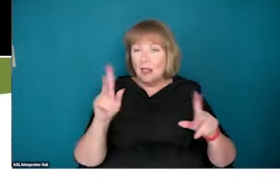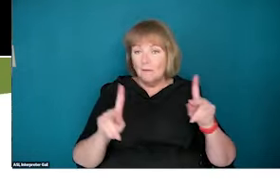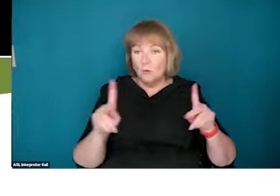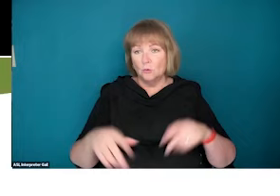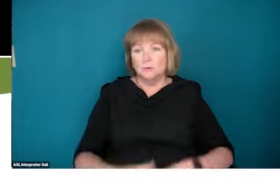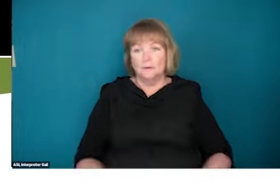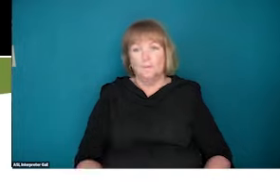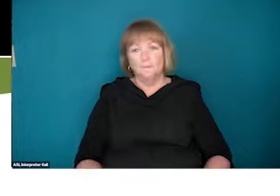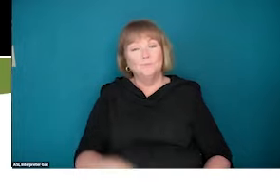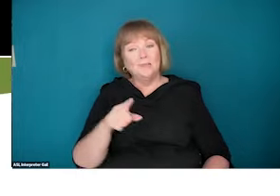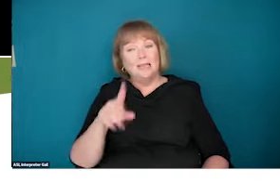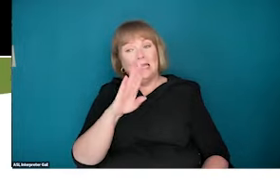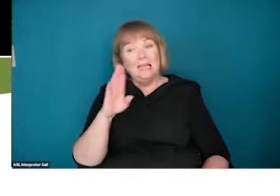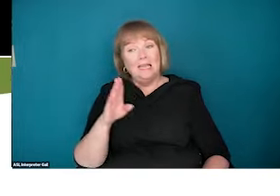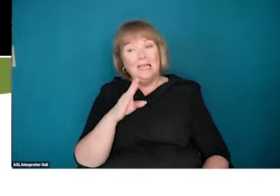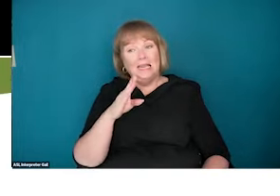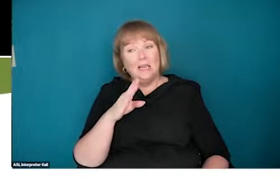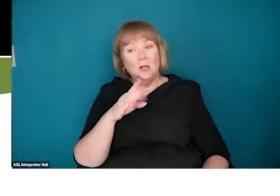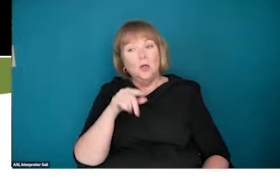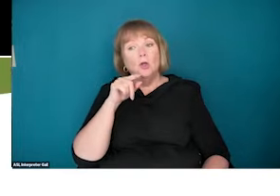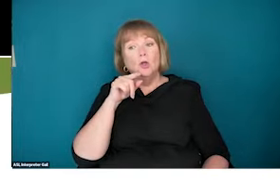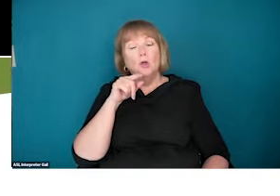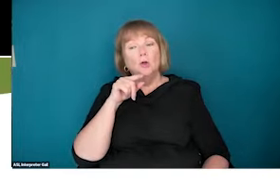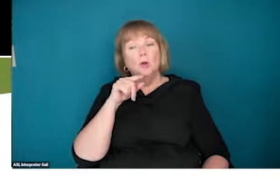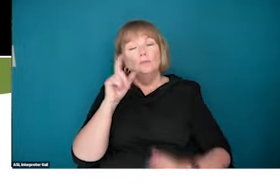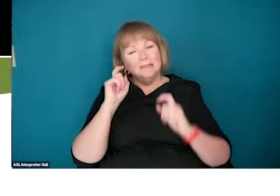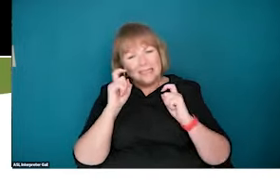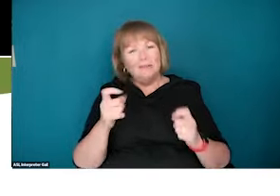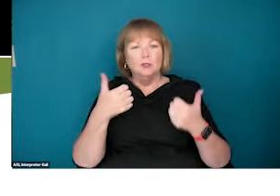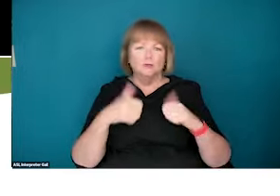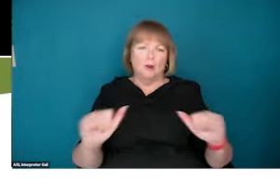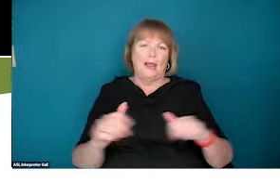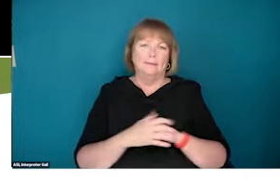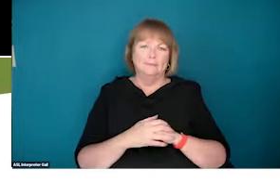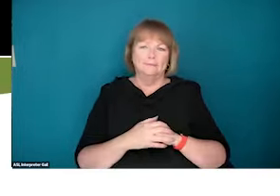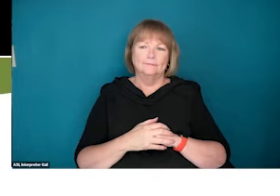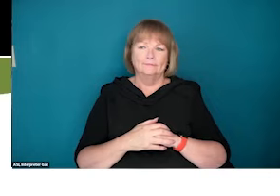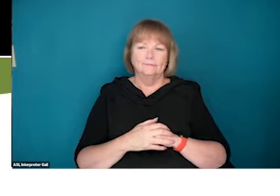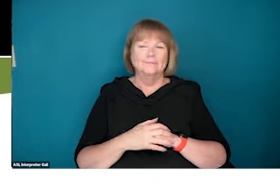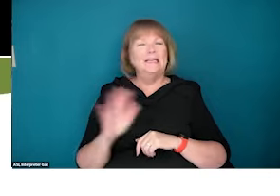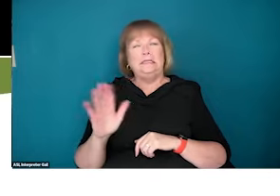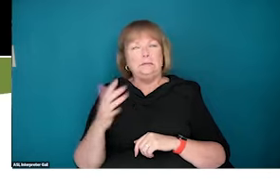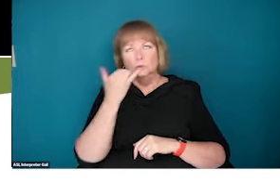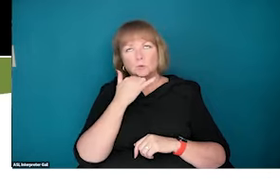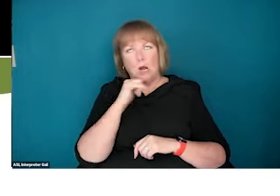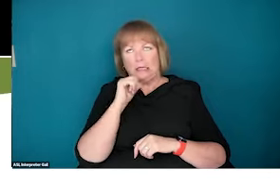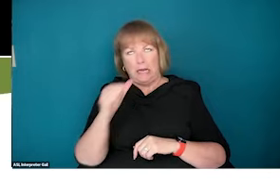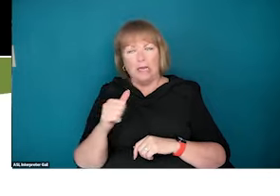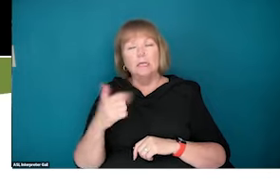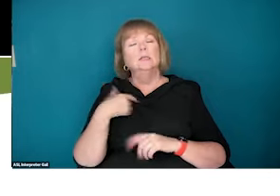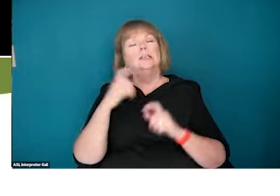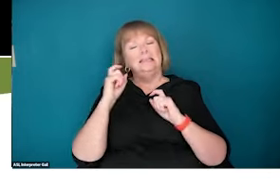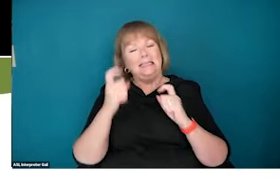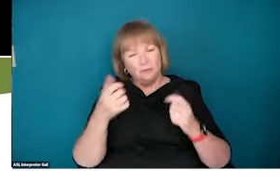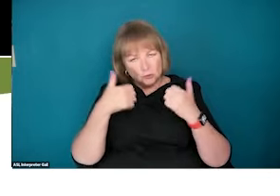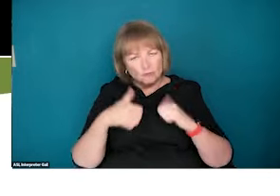mecanismos y cómo les va, cómo nos va a todos y cómo. Si no les gusta o se cambia, entonces intentar.